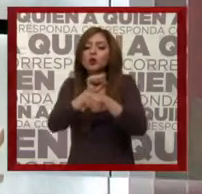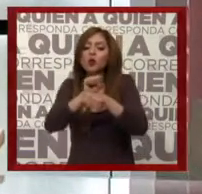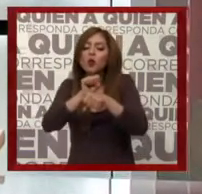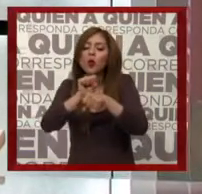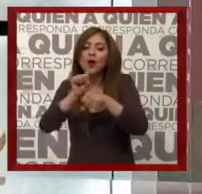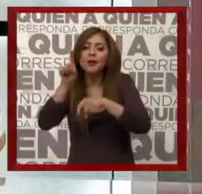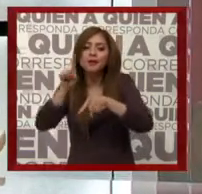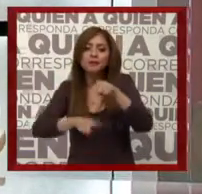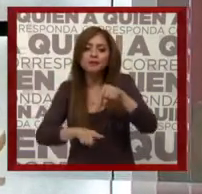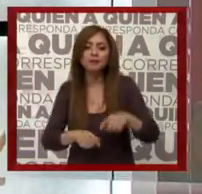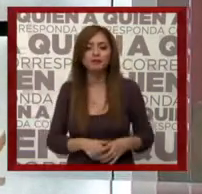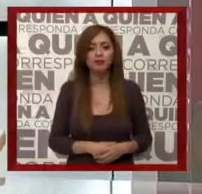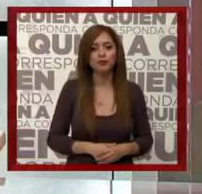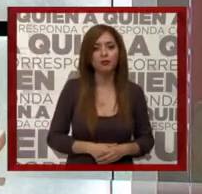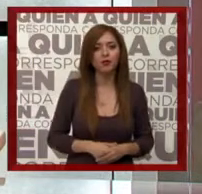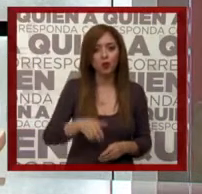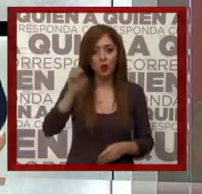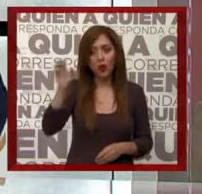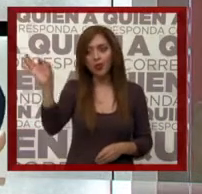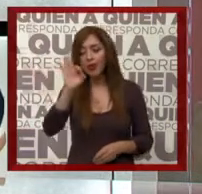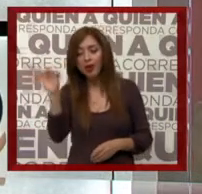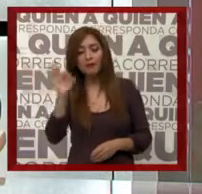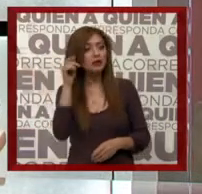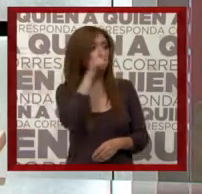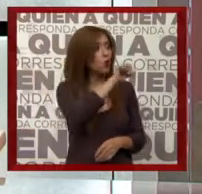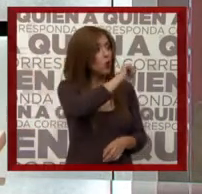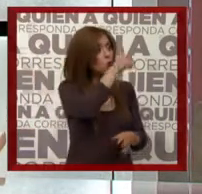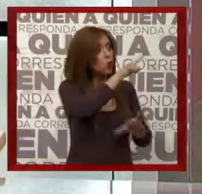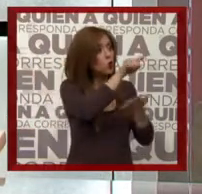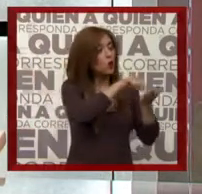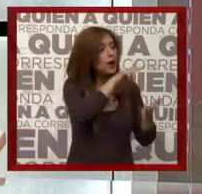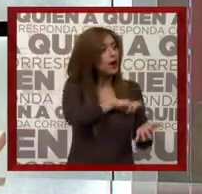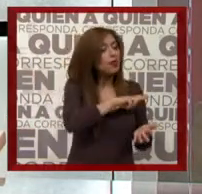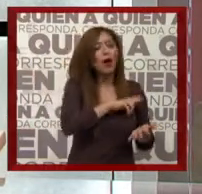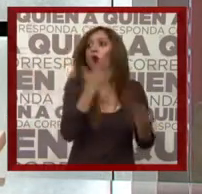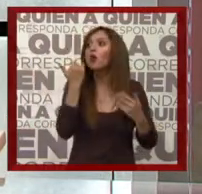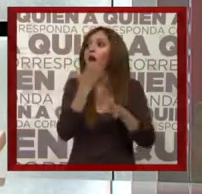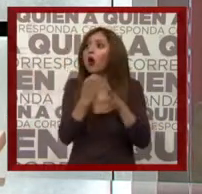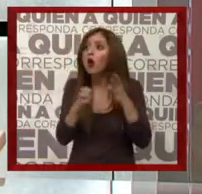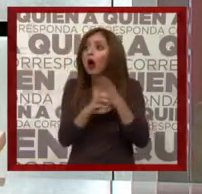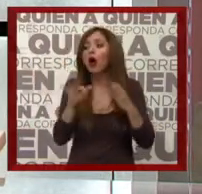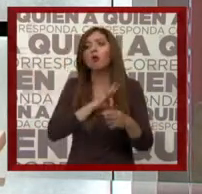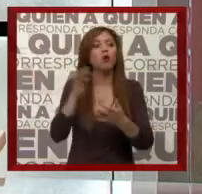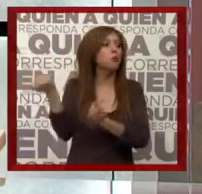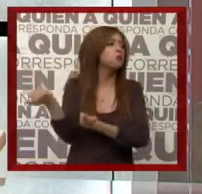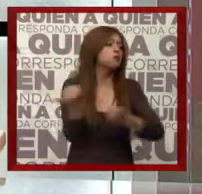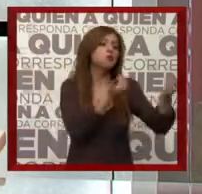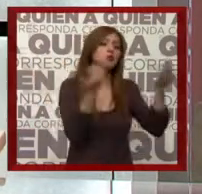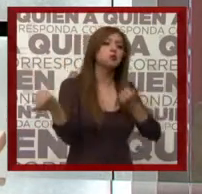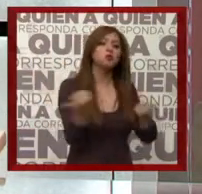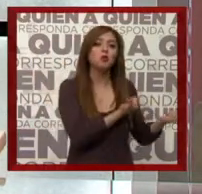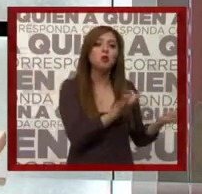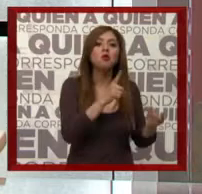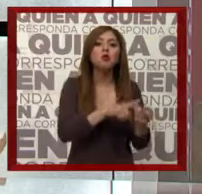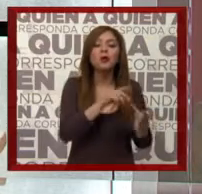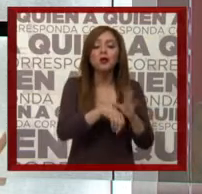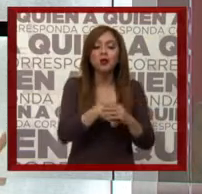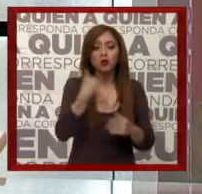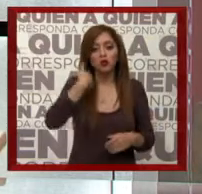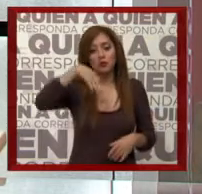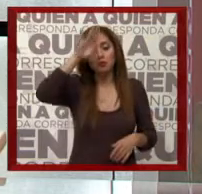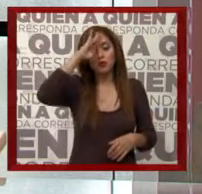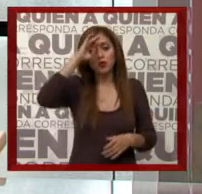Es que a lo mejor fueron a rentar un lugar donde no tenía el equipo. Hay que pensar en ellos, dónde se lavan las manos. Y yo creo que llegaron